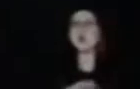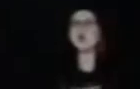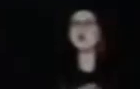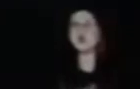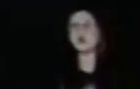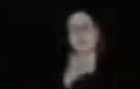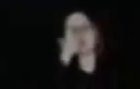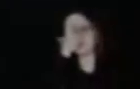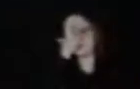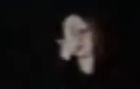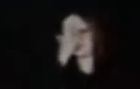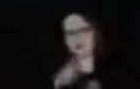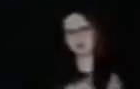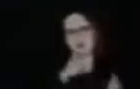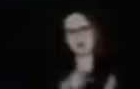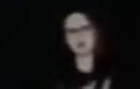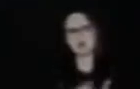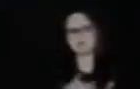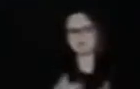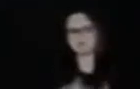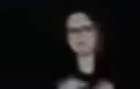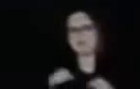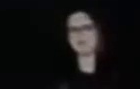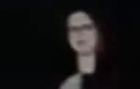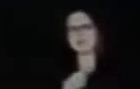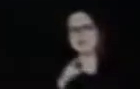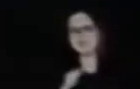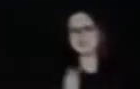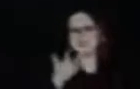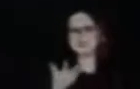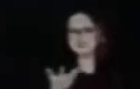vergonzosa posición en que nos encontramos.